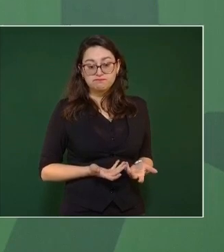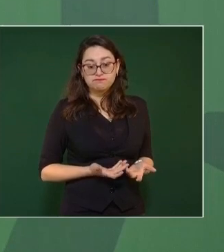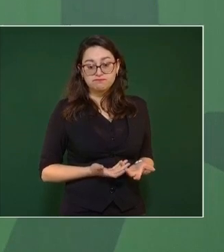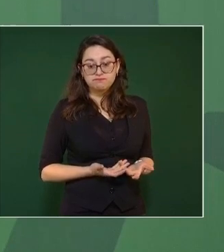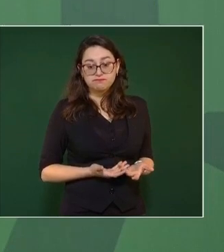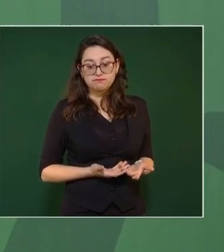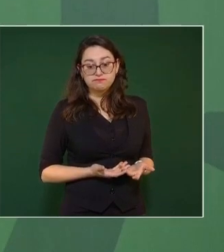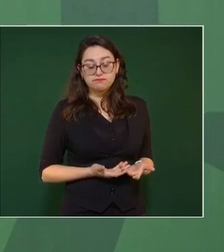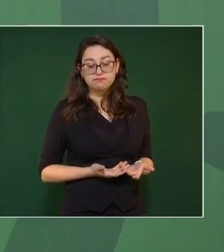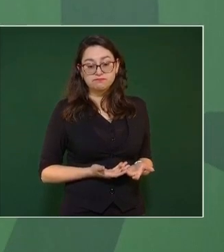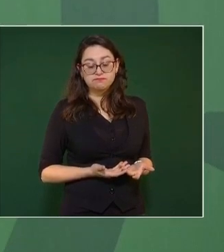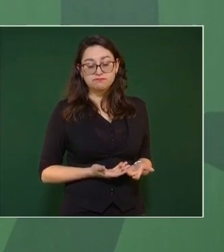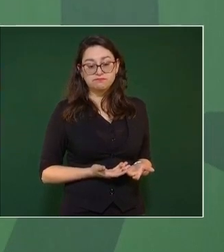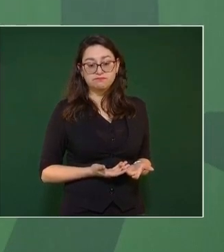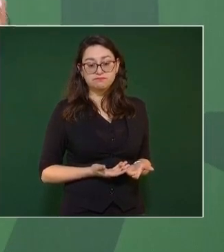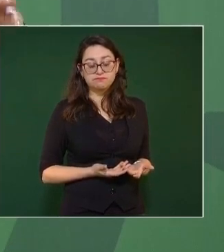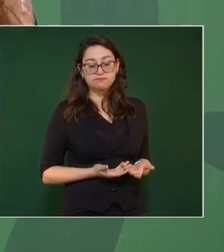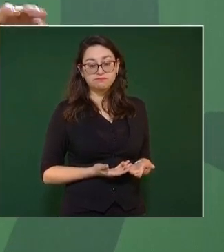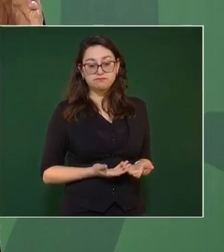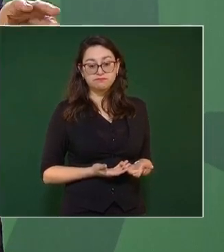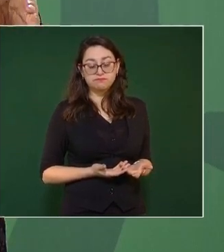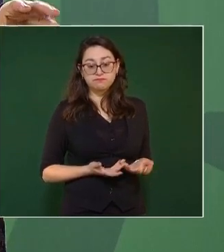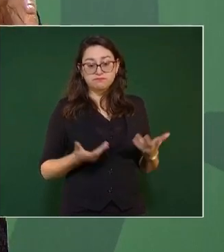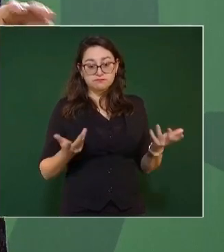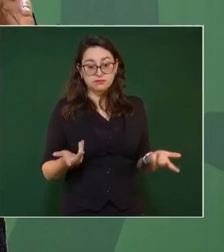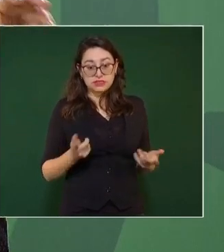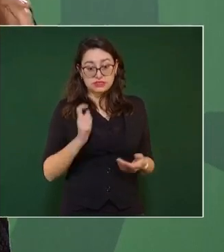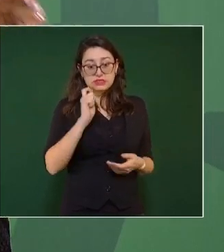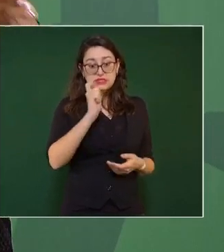No se dejó